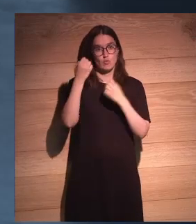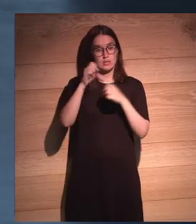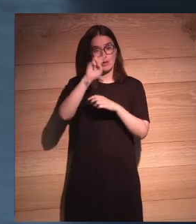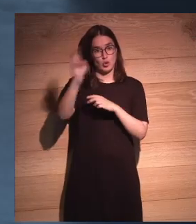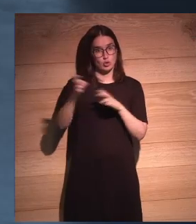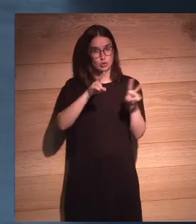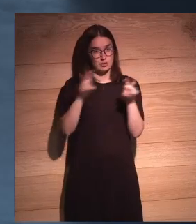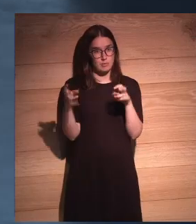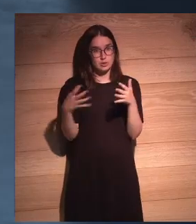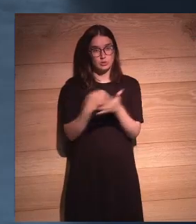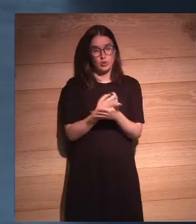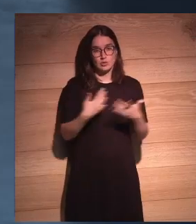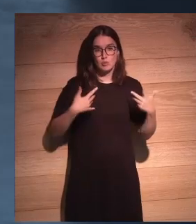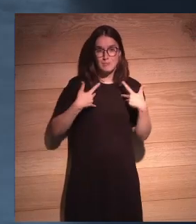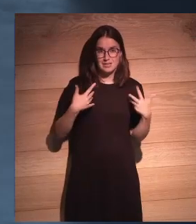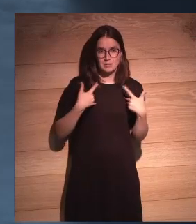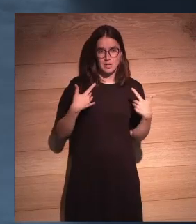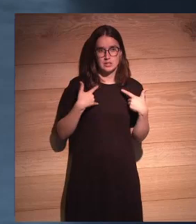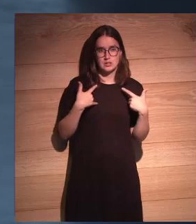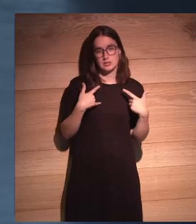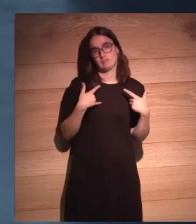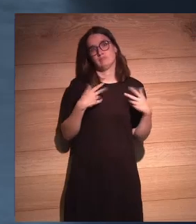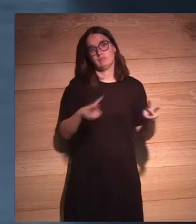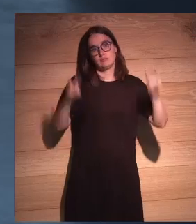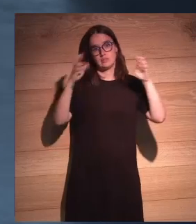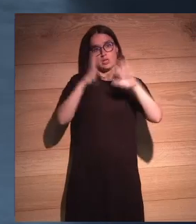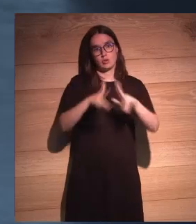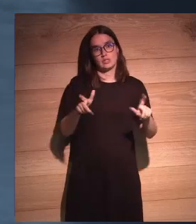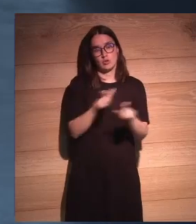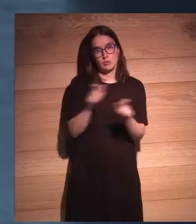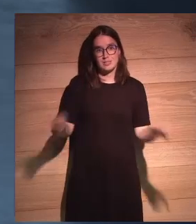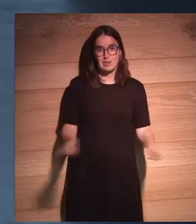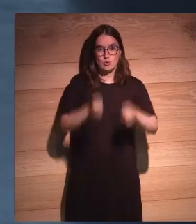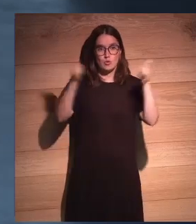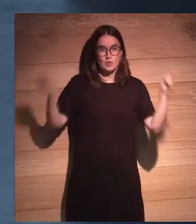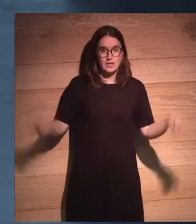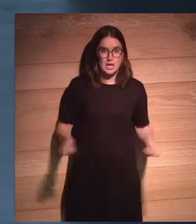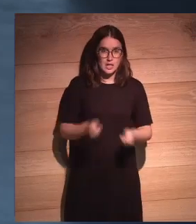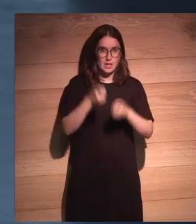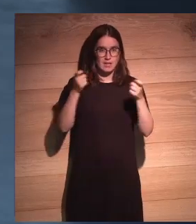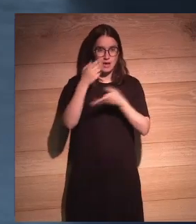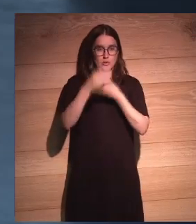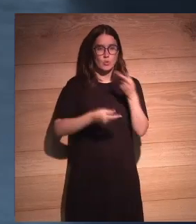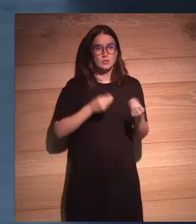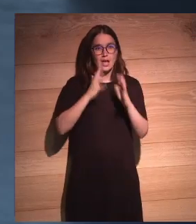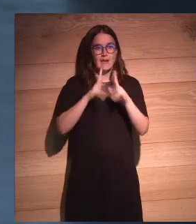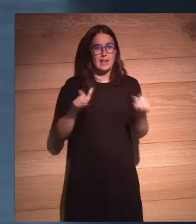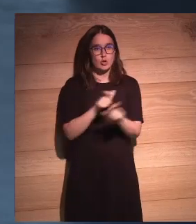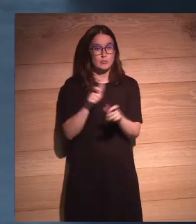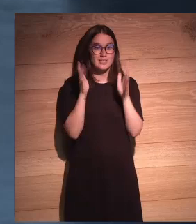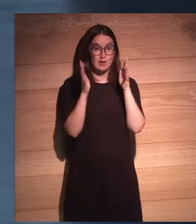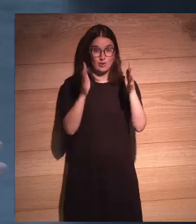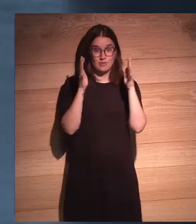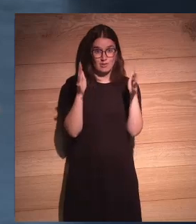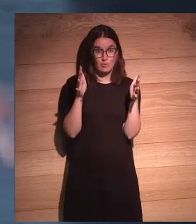cosas, todos somos víctimas, por llamarlo de alguna forma, de los algoritmos. La publicidad, la mercadotecnia se basa en algoritmos de